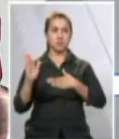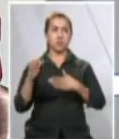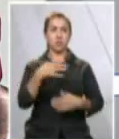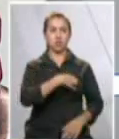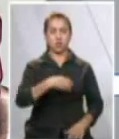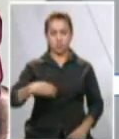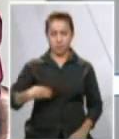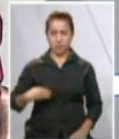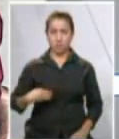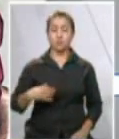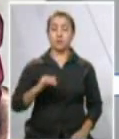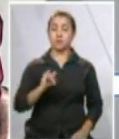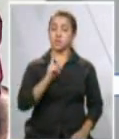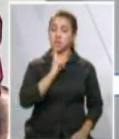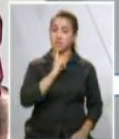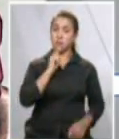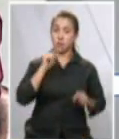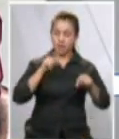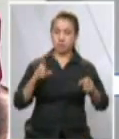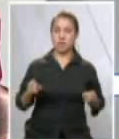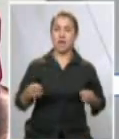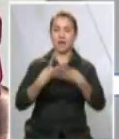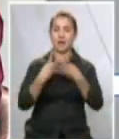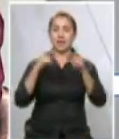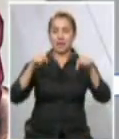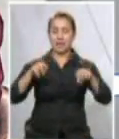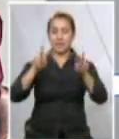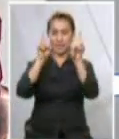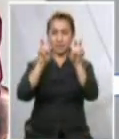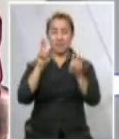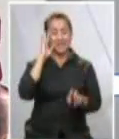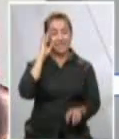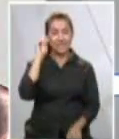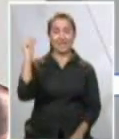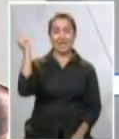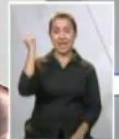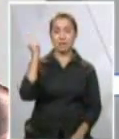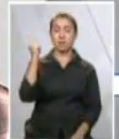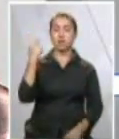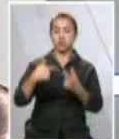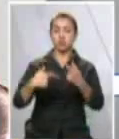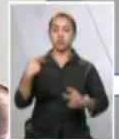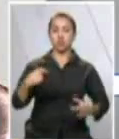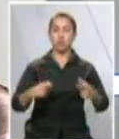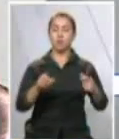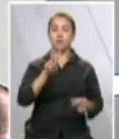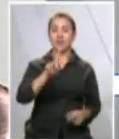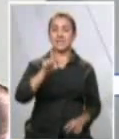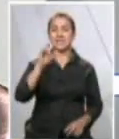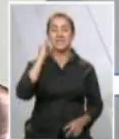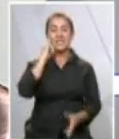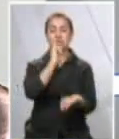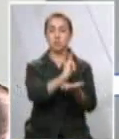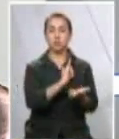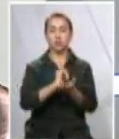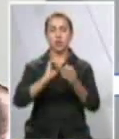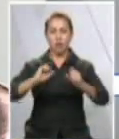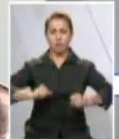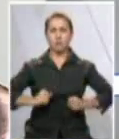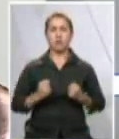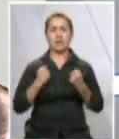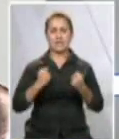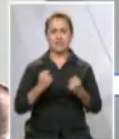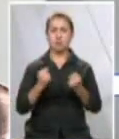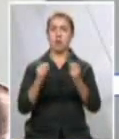materia. Y si tenemos esta red en esta materia, si creamos, que son hoy día 27 instituciones, y la fortalecemos